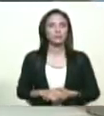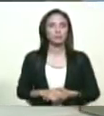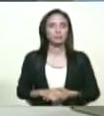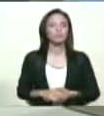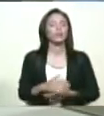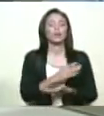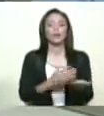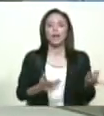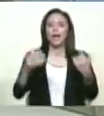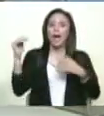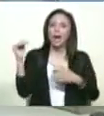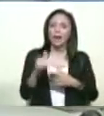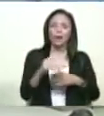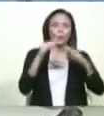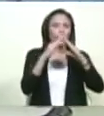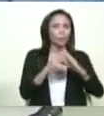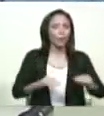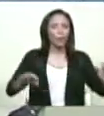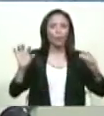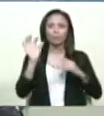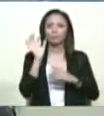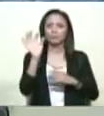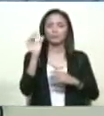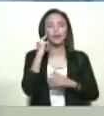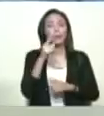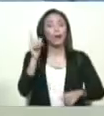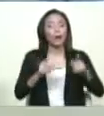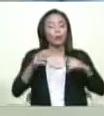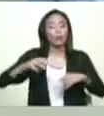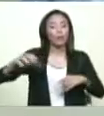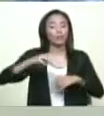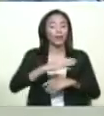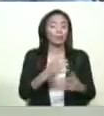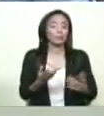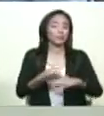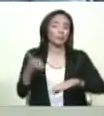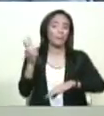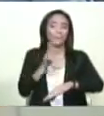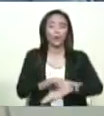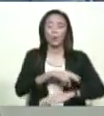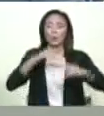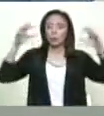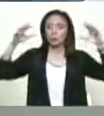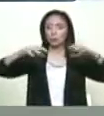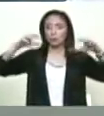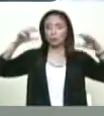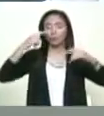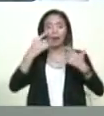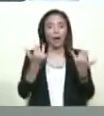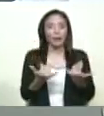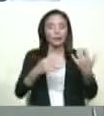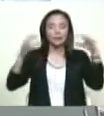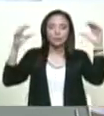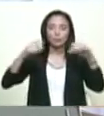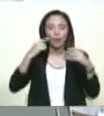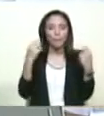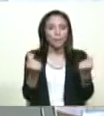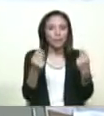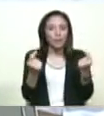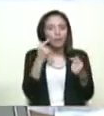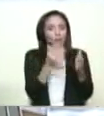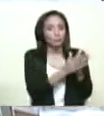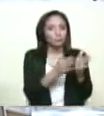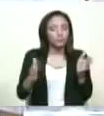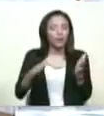aragua bueno todo el país pero las regiones de mayor afectación por este periodo de lluvia siempre pendiente